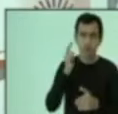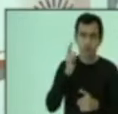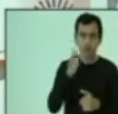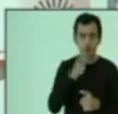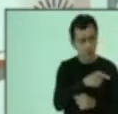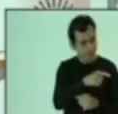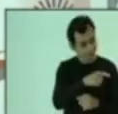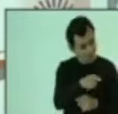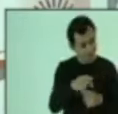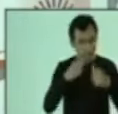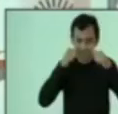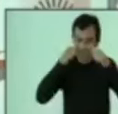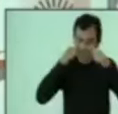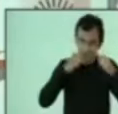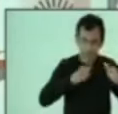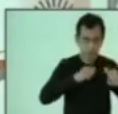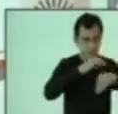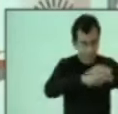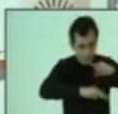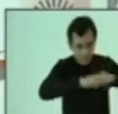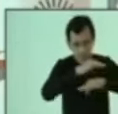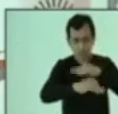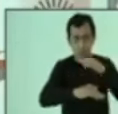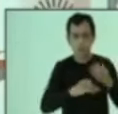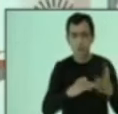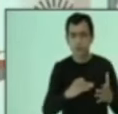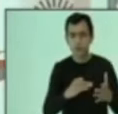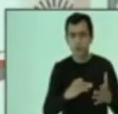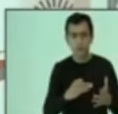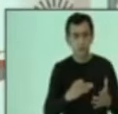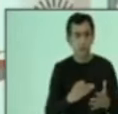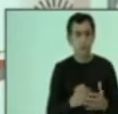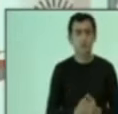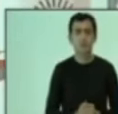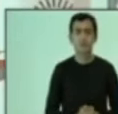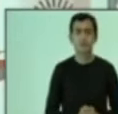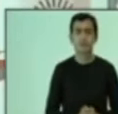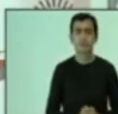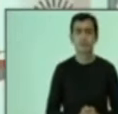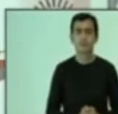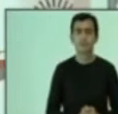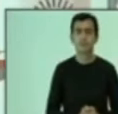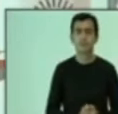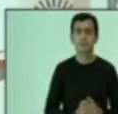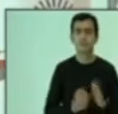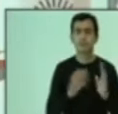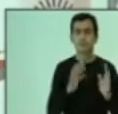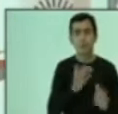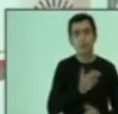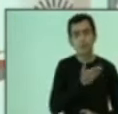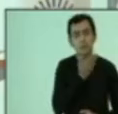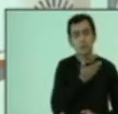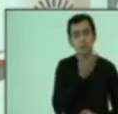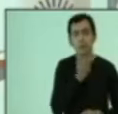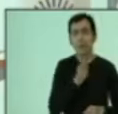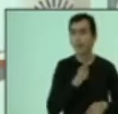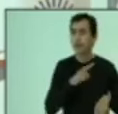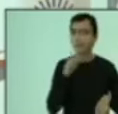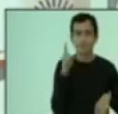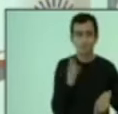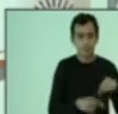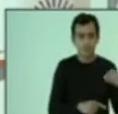el máximo provecho. Vamos a dejar lo tradicional. Vamos a apoyar